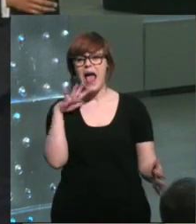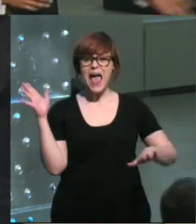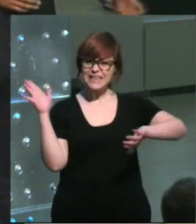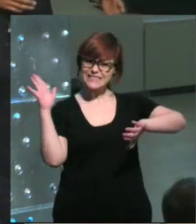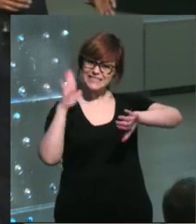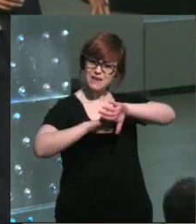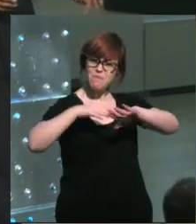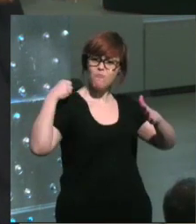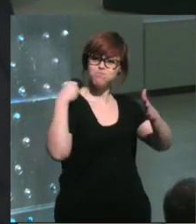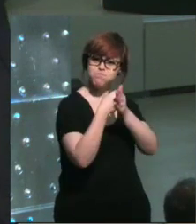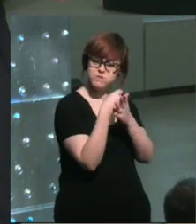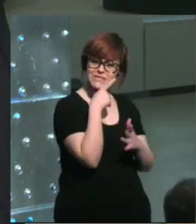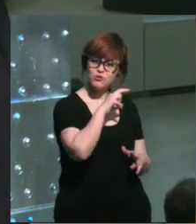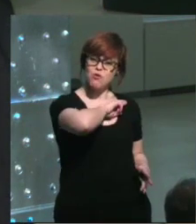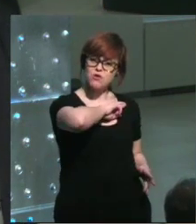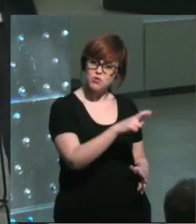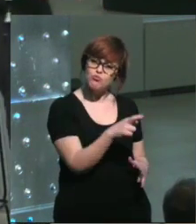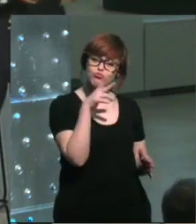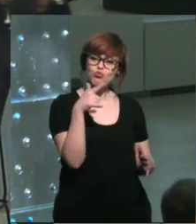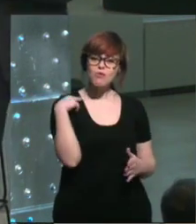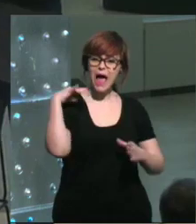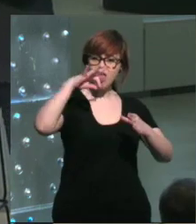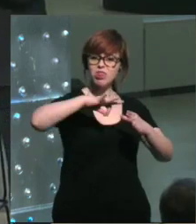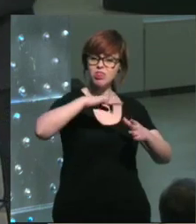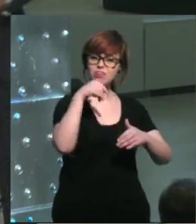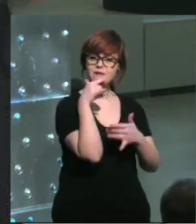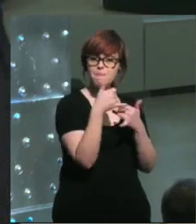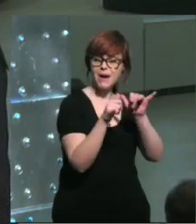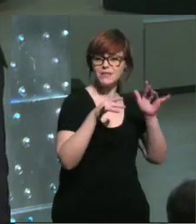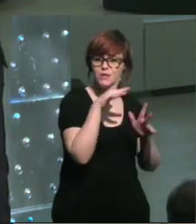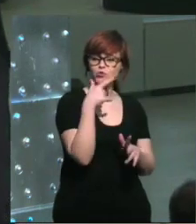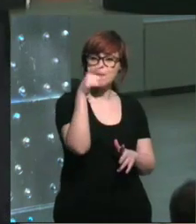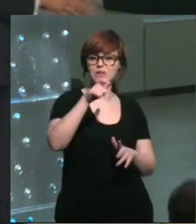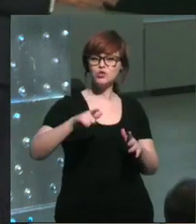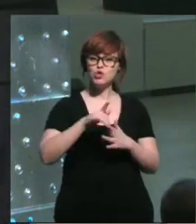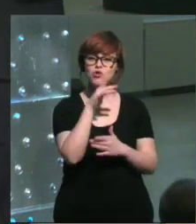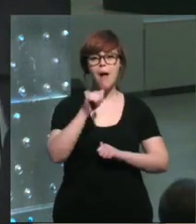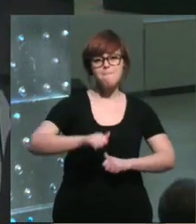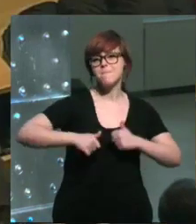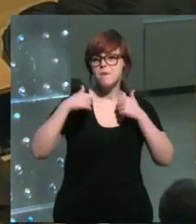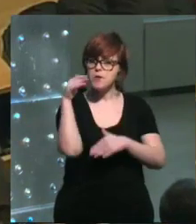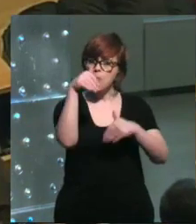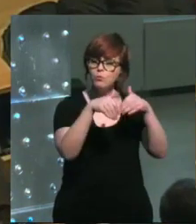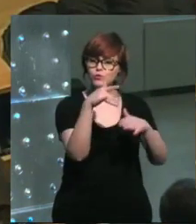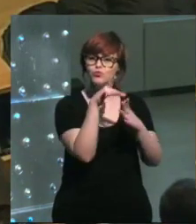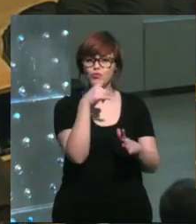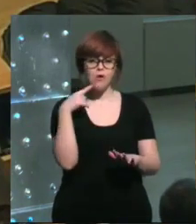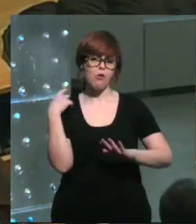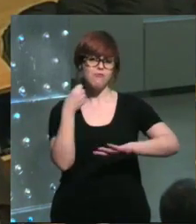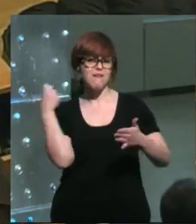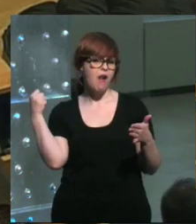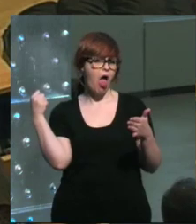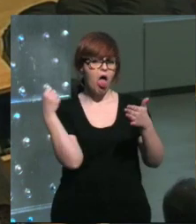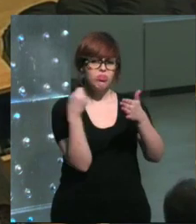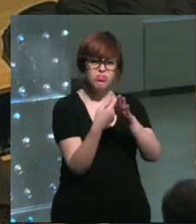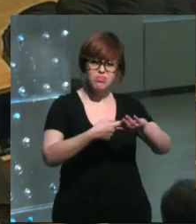conseguir la nominación del partido, porque los que votan en el proceso de primaria son los más fieles, los que mejor se movilizan, que son los más radicales.